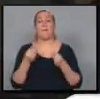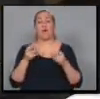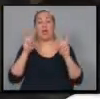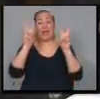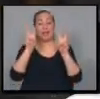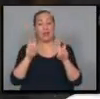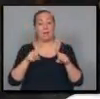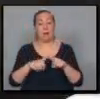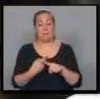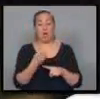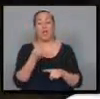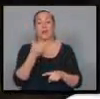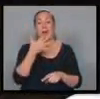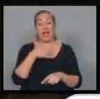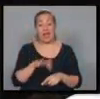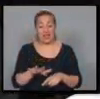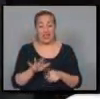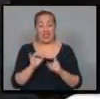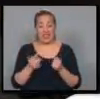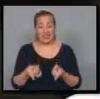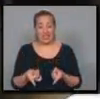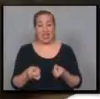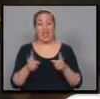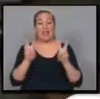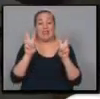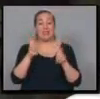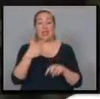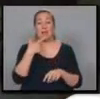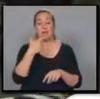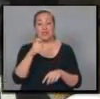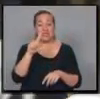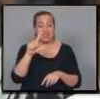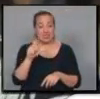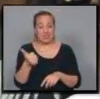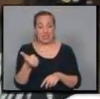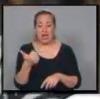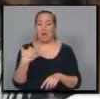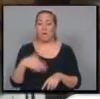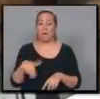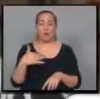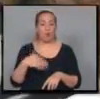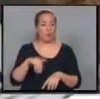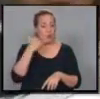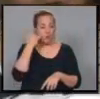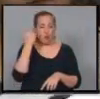es, para entender también, tema Milagro Sala, muy, muy importante.